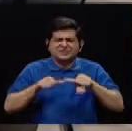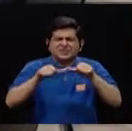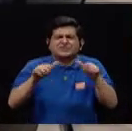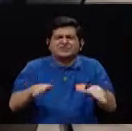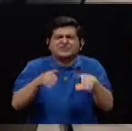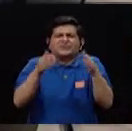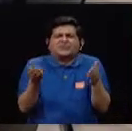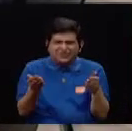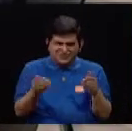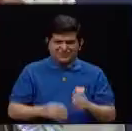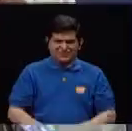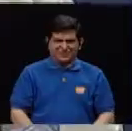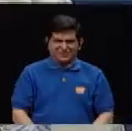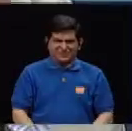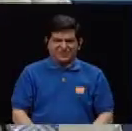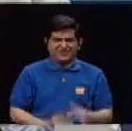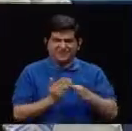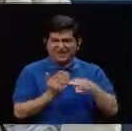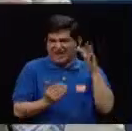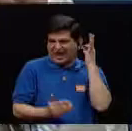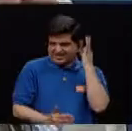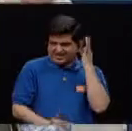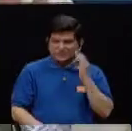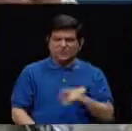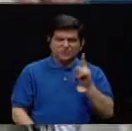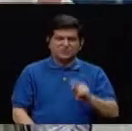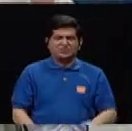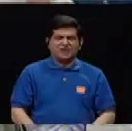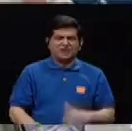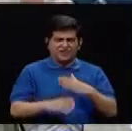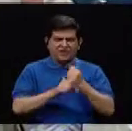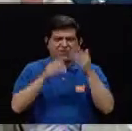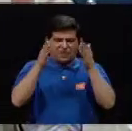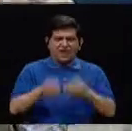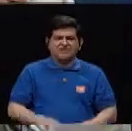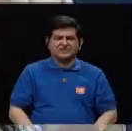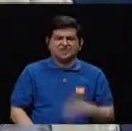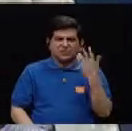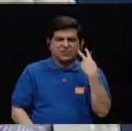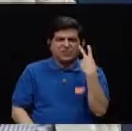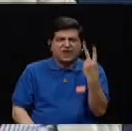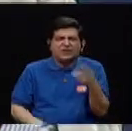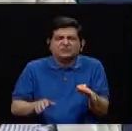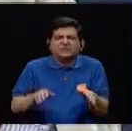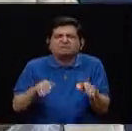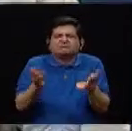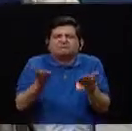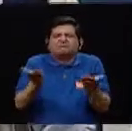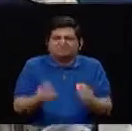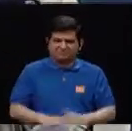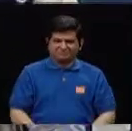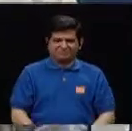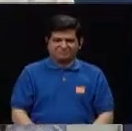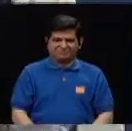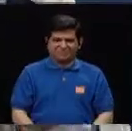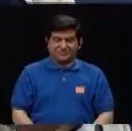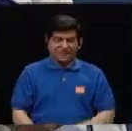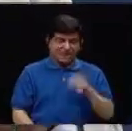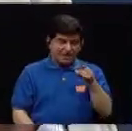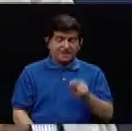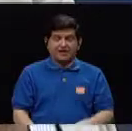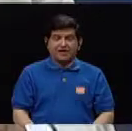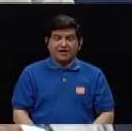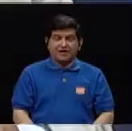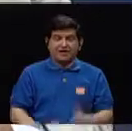qué tal es ser la esposa de un creador audiovisual uh-huh. y él como